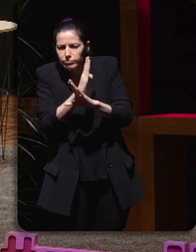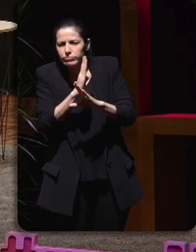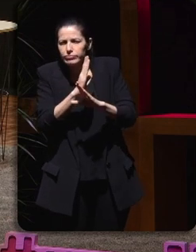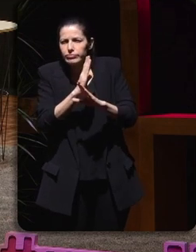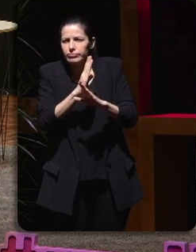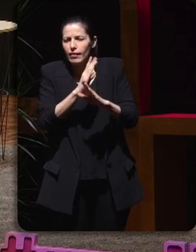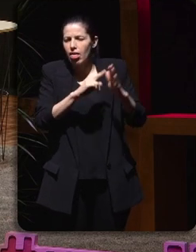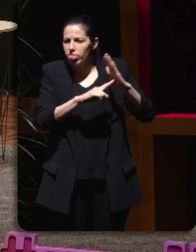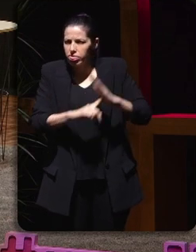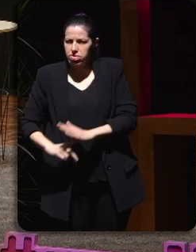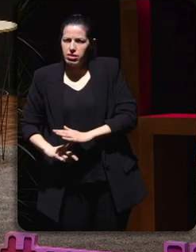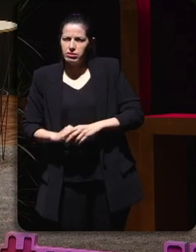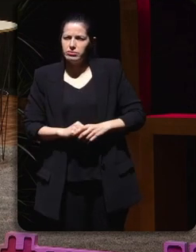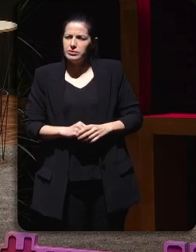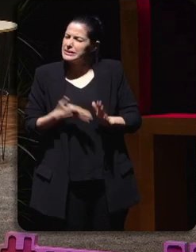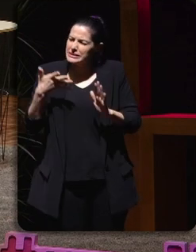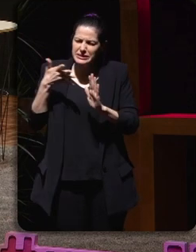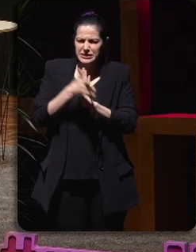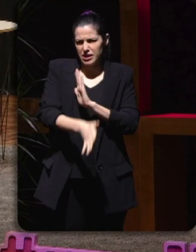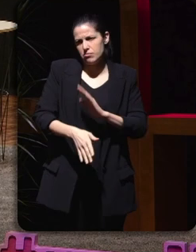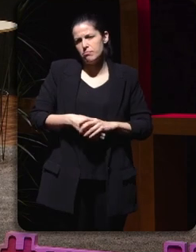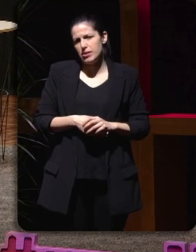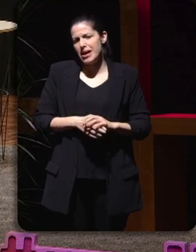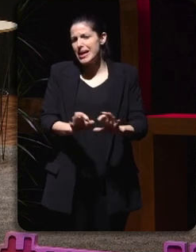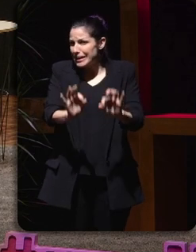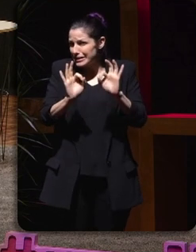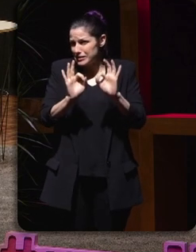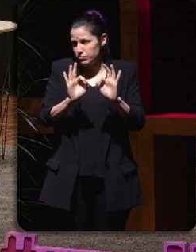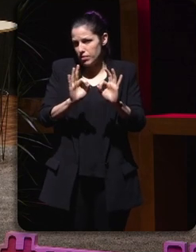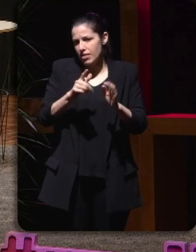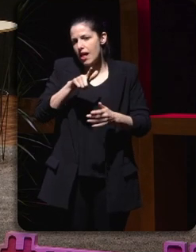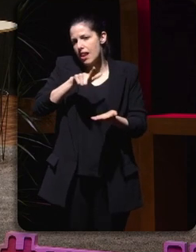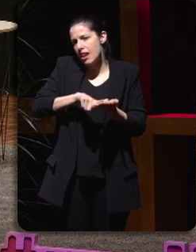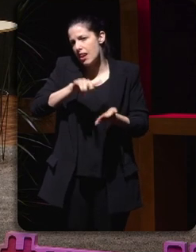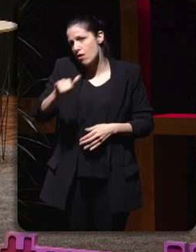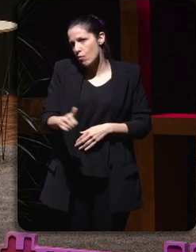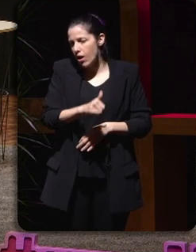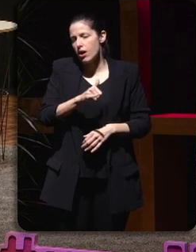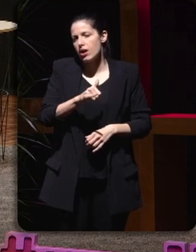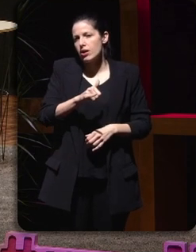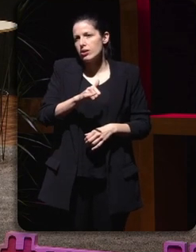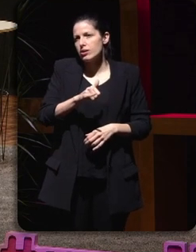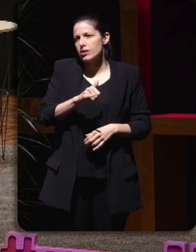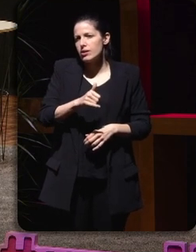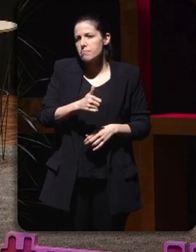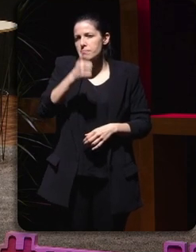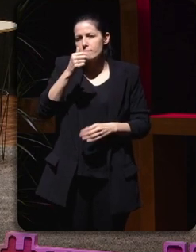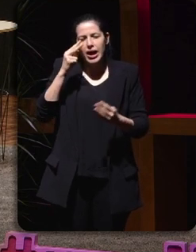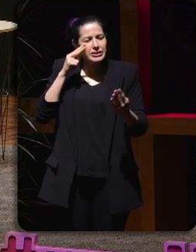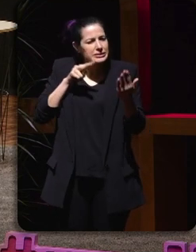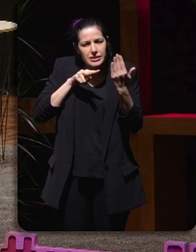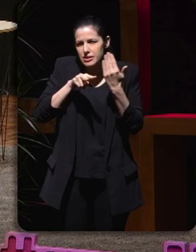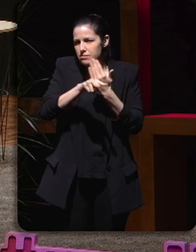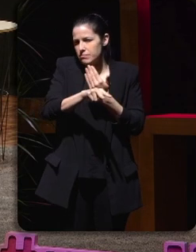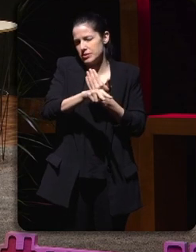la lengua que hay discriminación siempre pero en particular en el lenguaje cuando se produce la invisibilización de